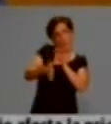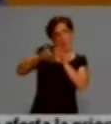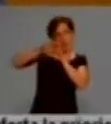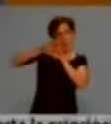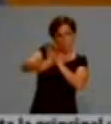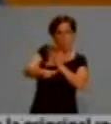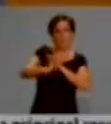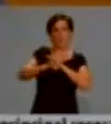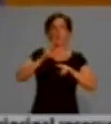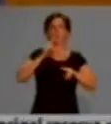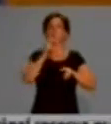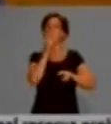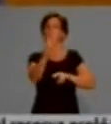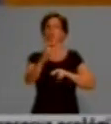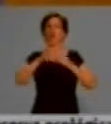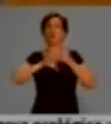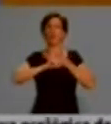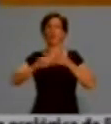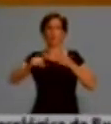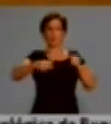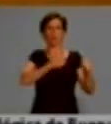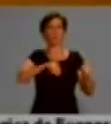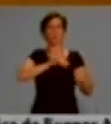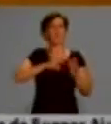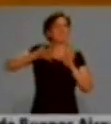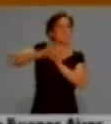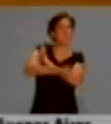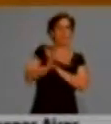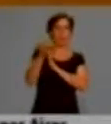de la palabra chorizo en español? ¿No le da vergüenza?